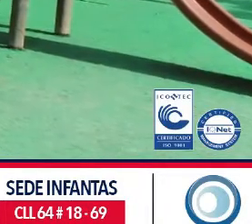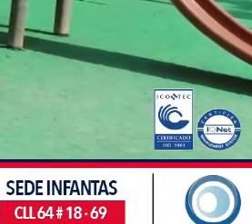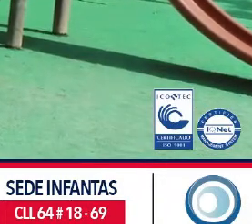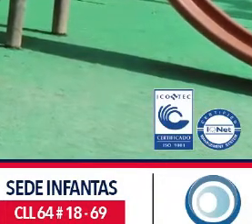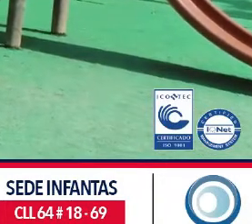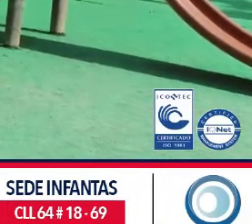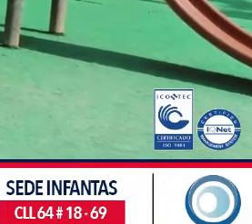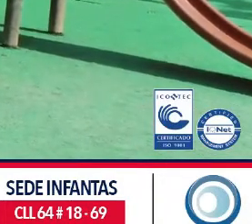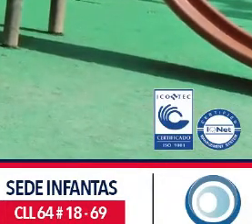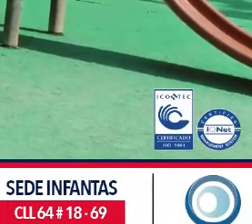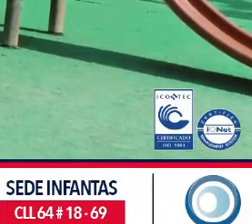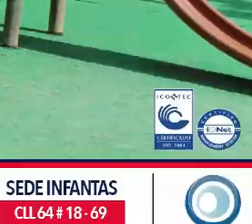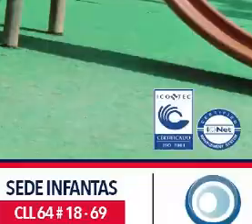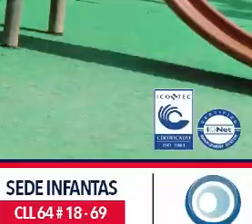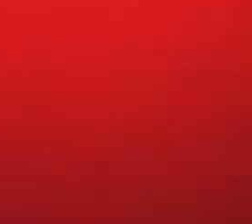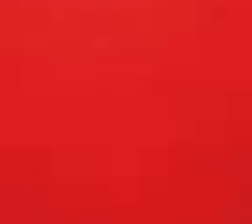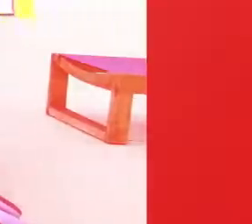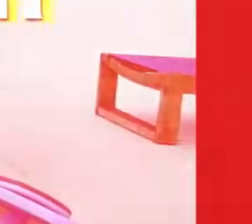603-1002.